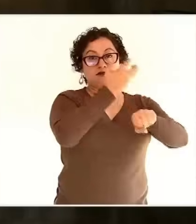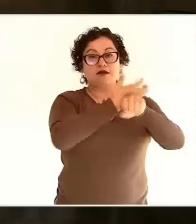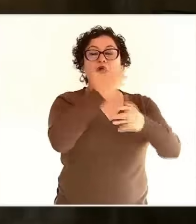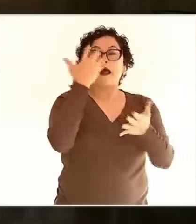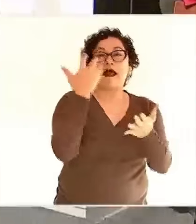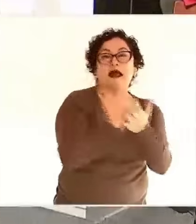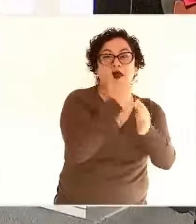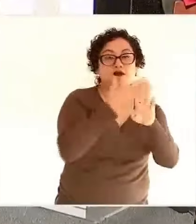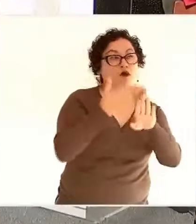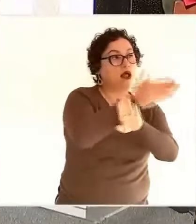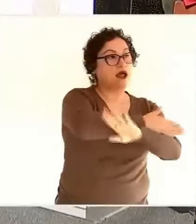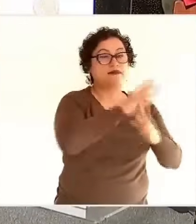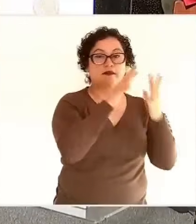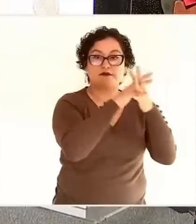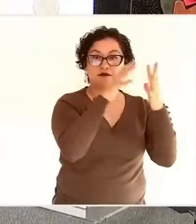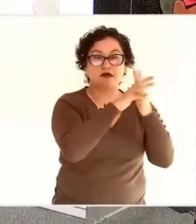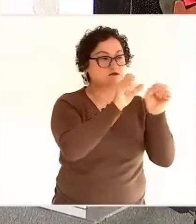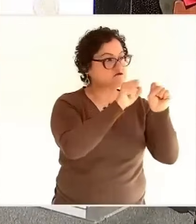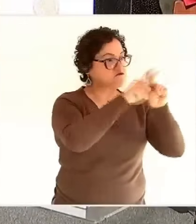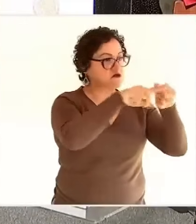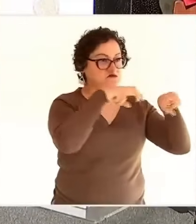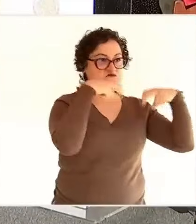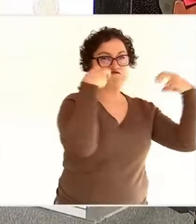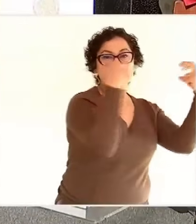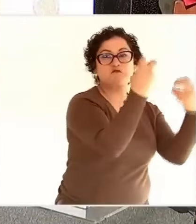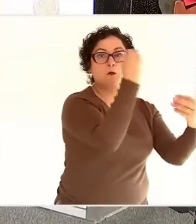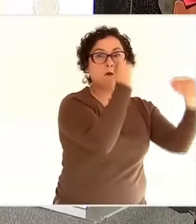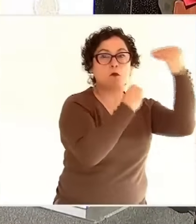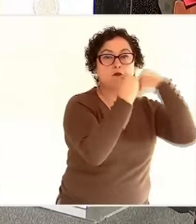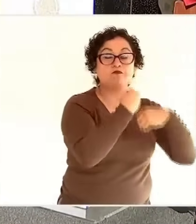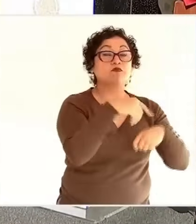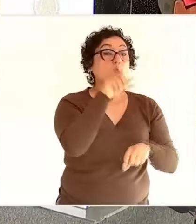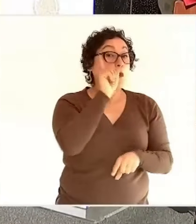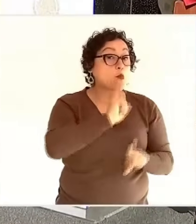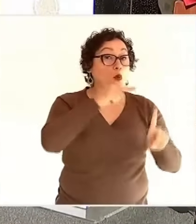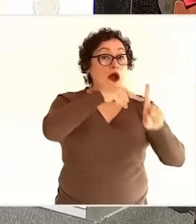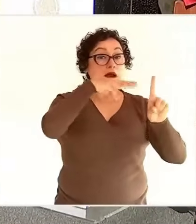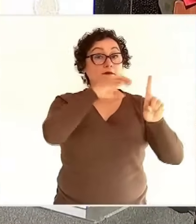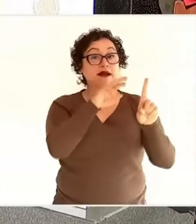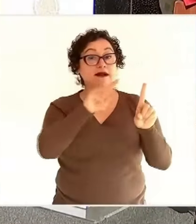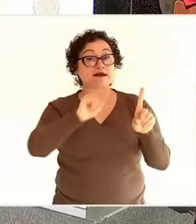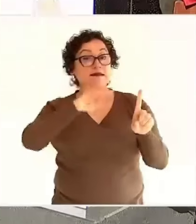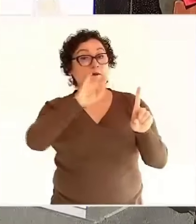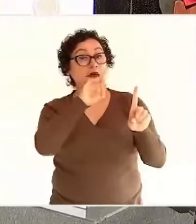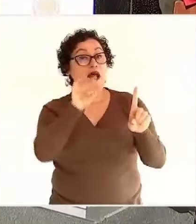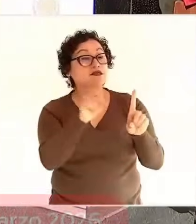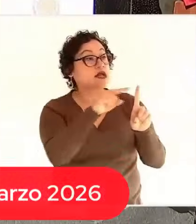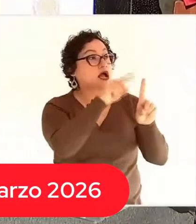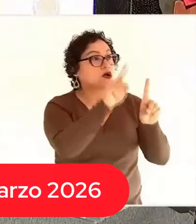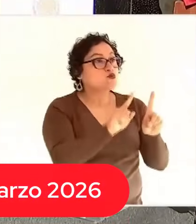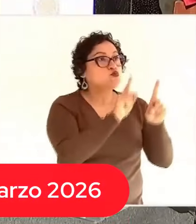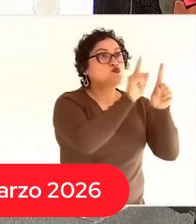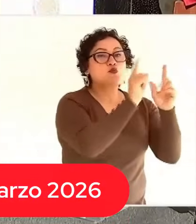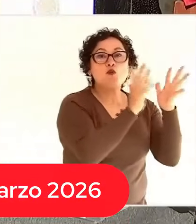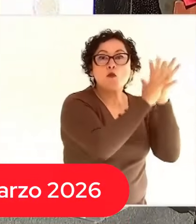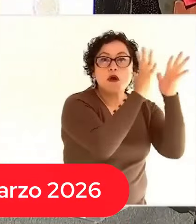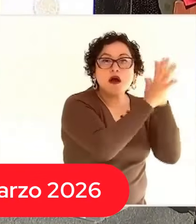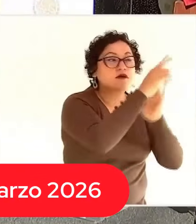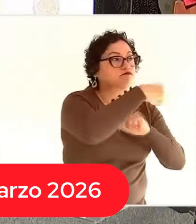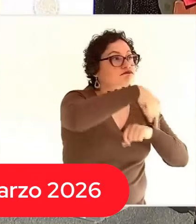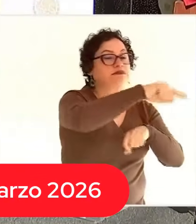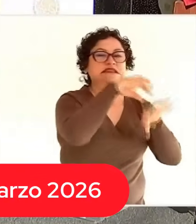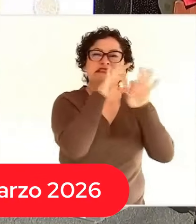Secesión. La presencia de Margarita Maza en estos espacios fue crucial para construir una opinión